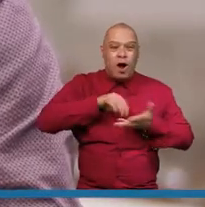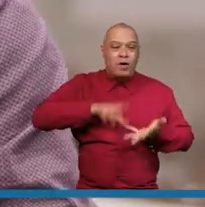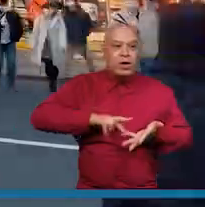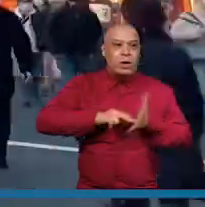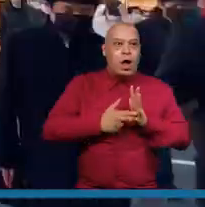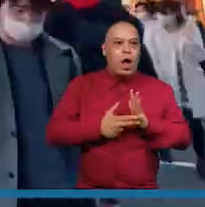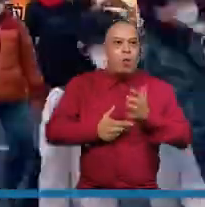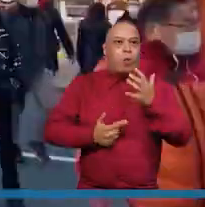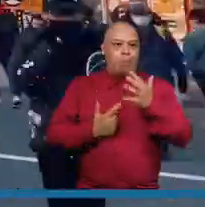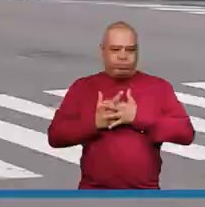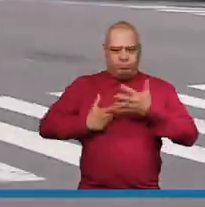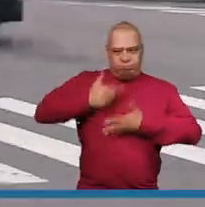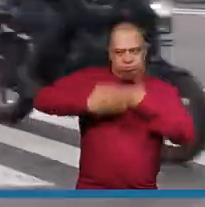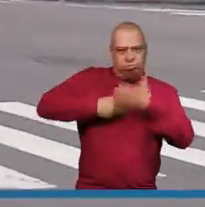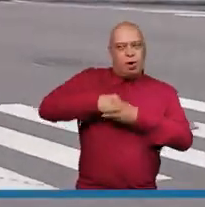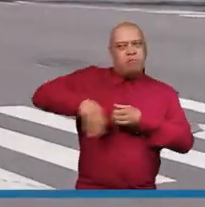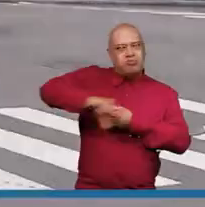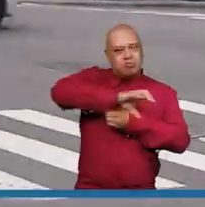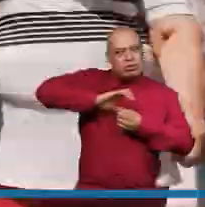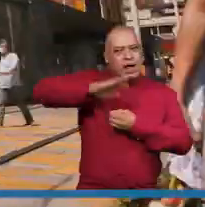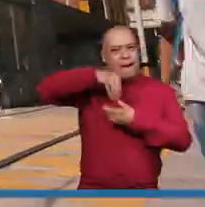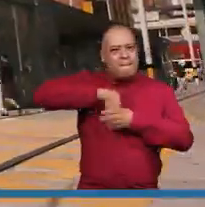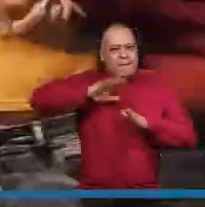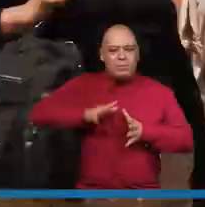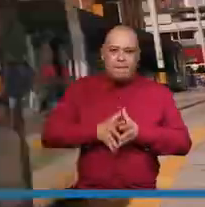de la ciudad.